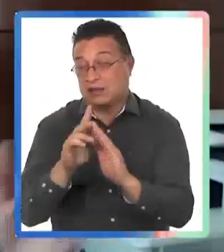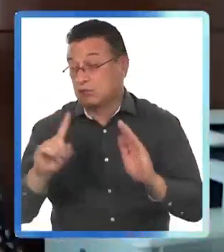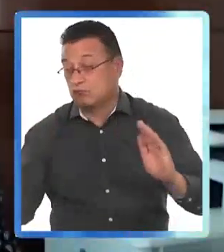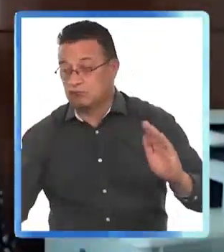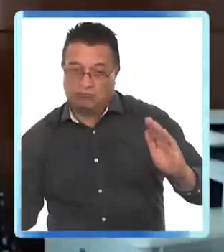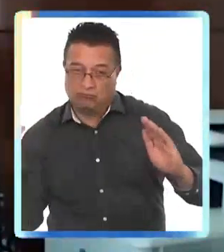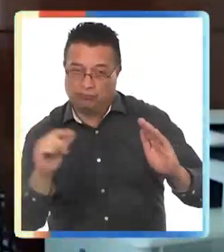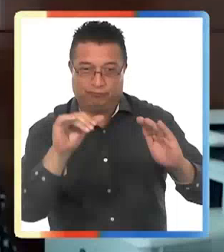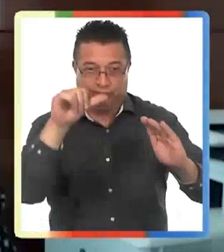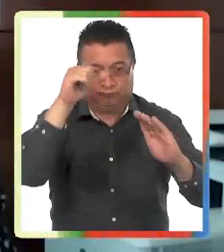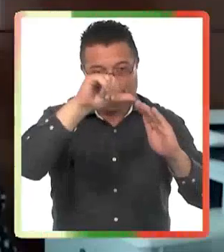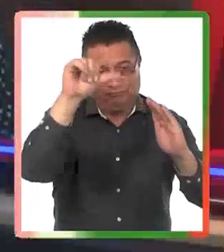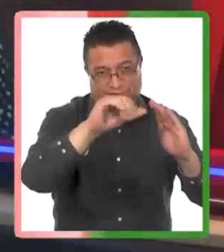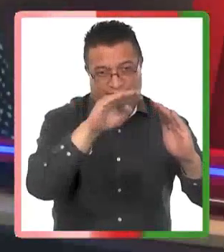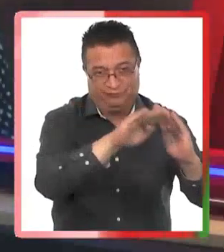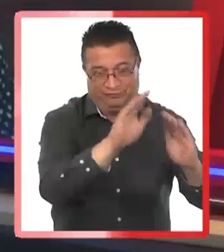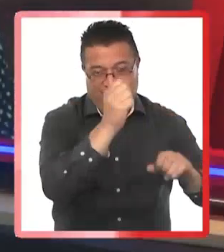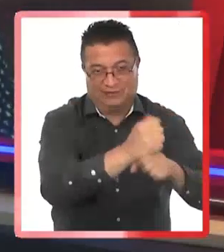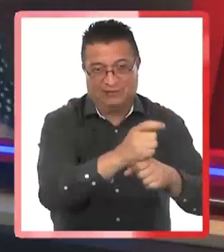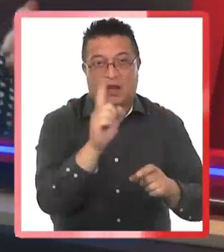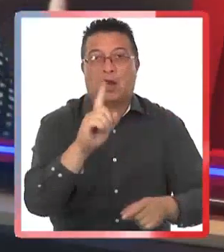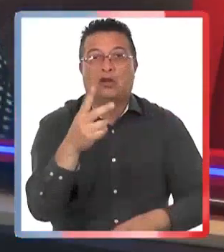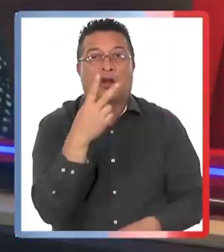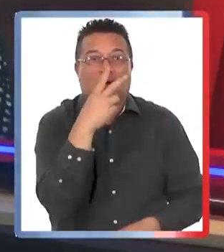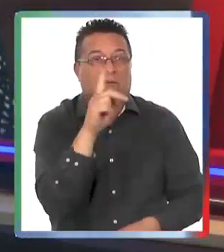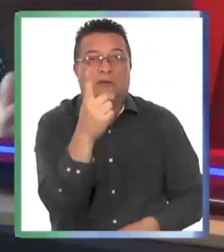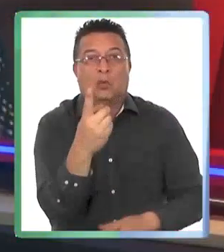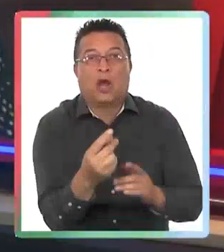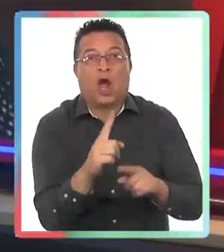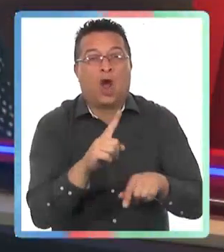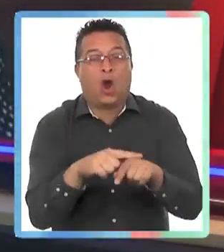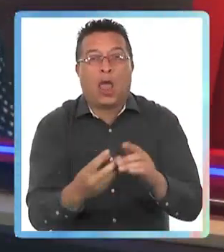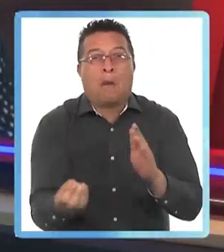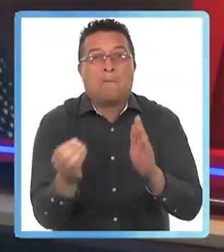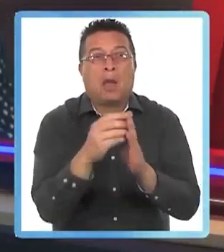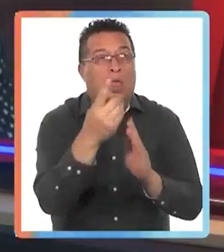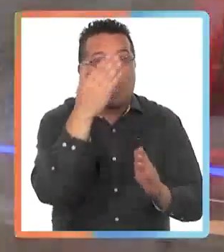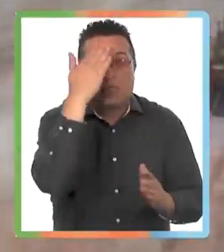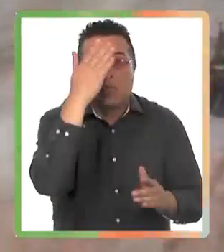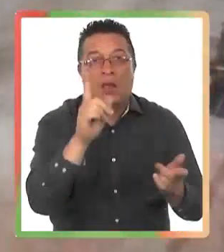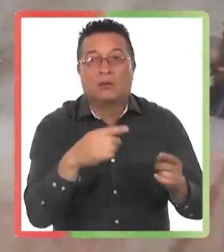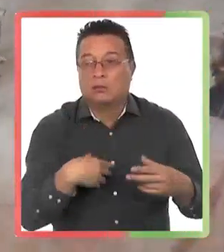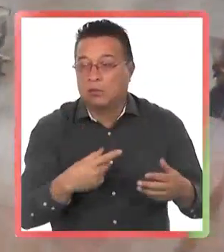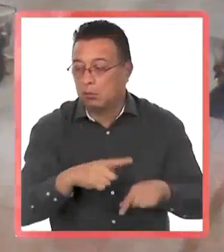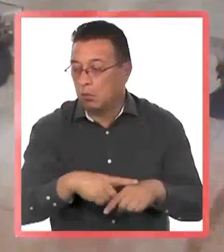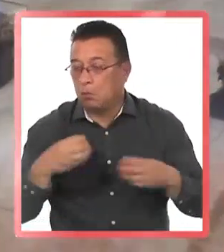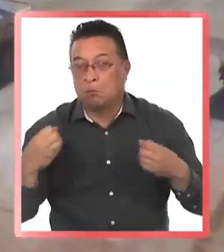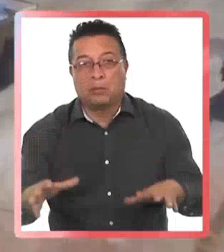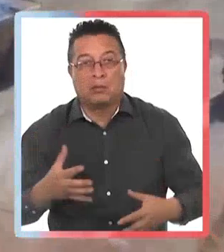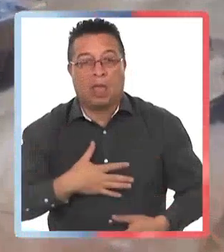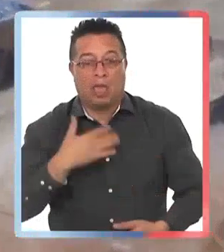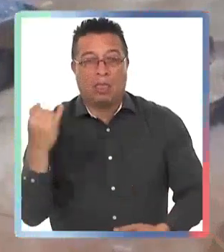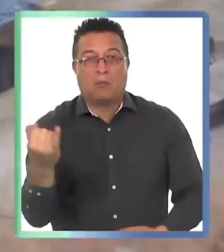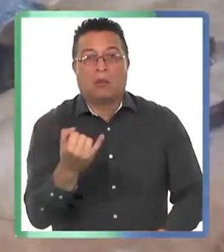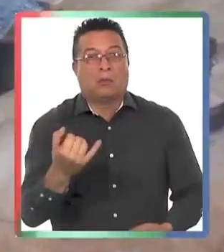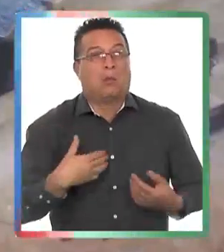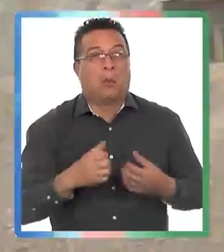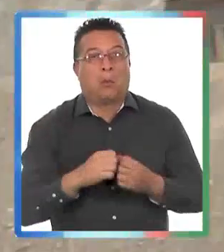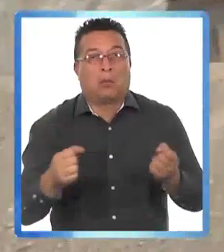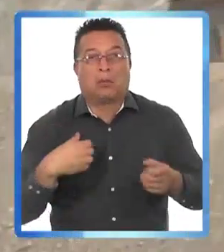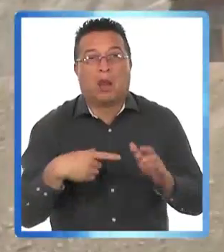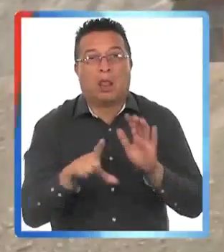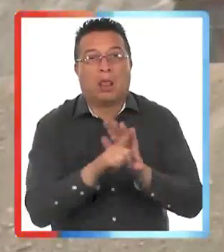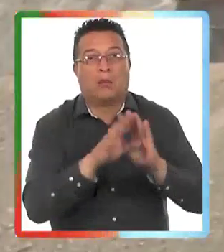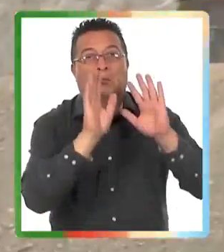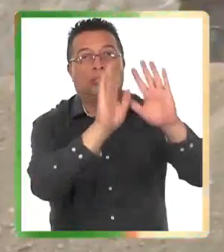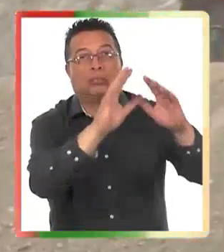hogar, ¿cierto? Y por tanto a ese minero no le sirve tener 1 hora más al día si no puede disponer de ese tiempo con autonomía, porque igualmente está